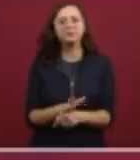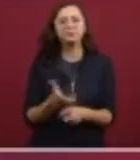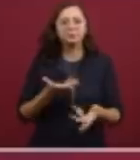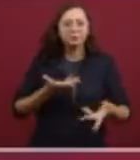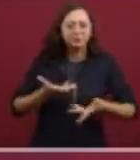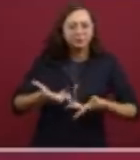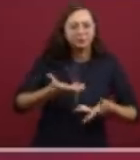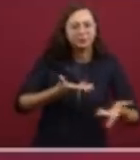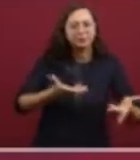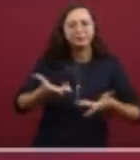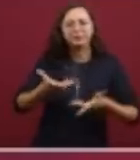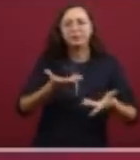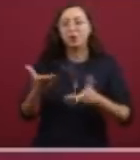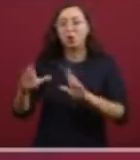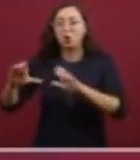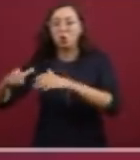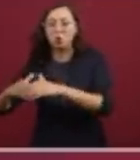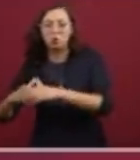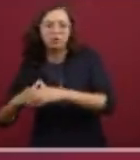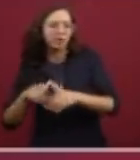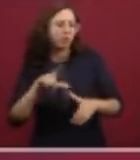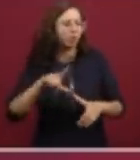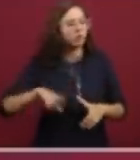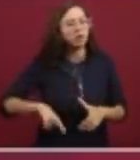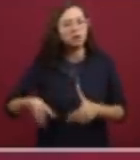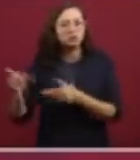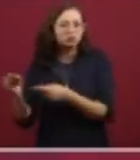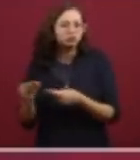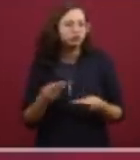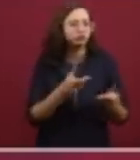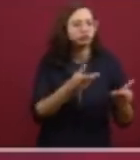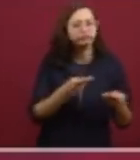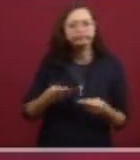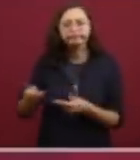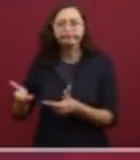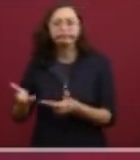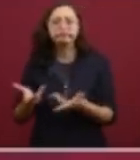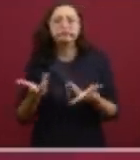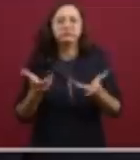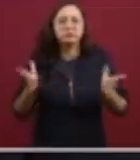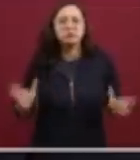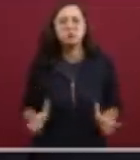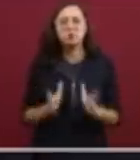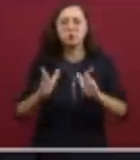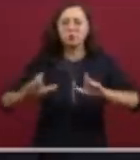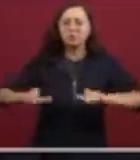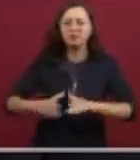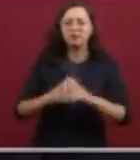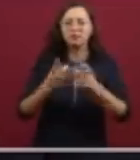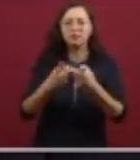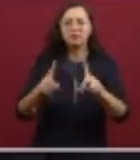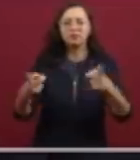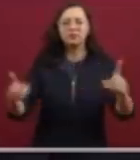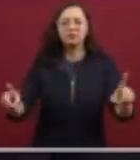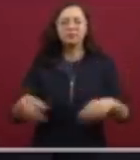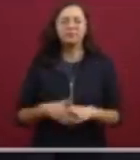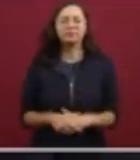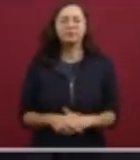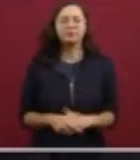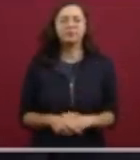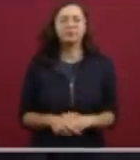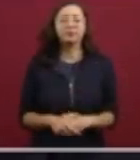intermediación entre la comunidad y el gobierno, el que promueve el desarrollo en las comunidades.